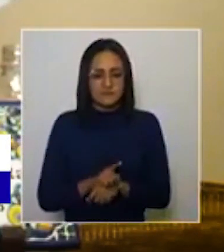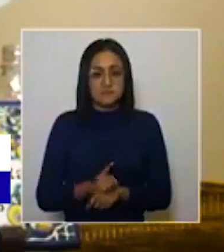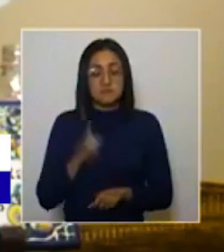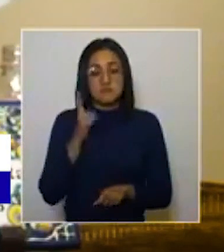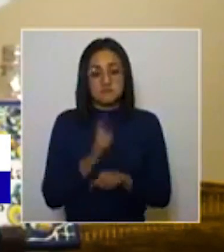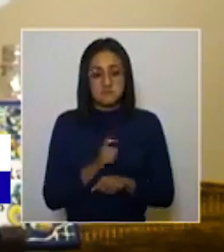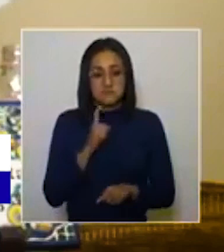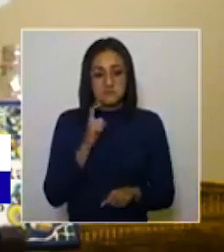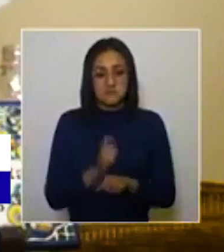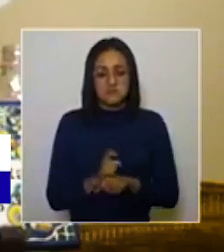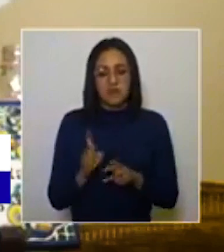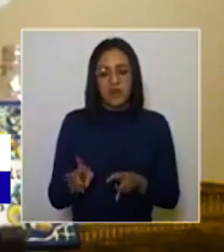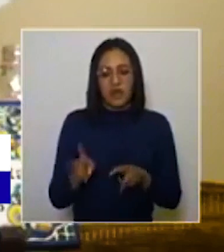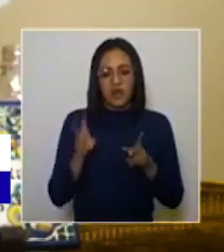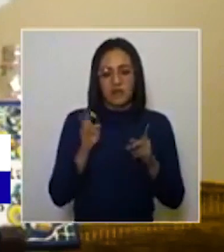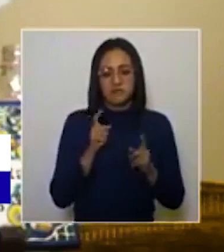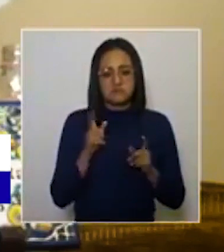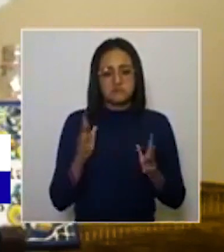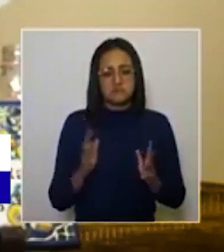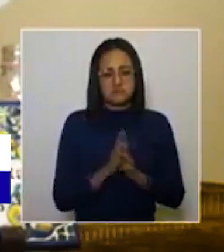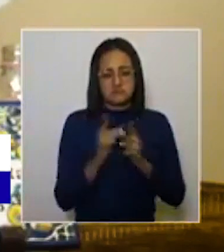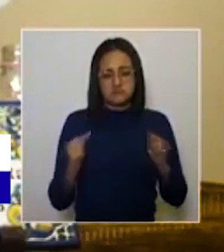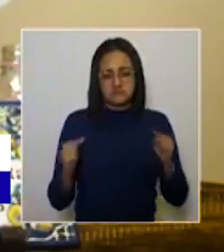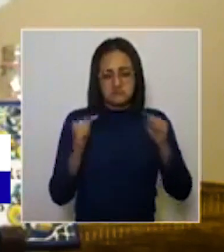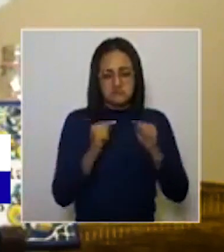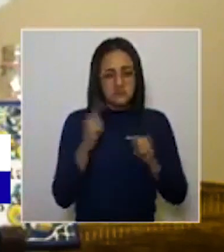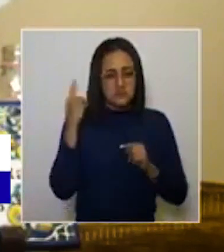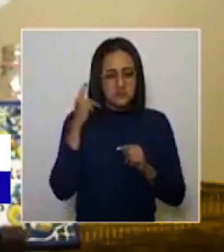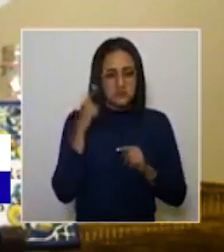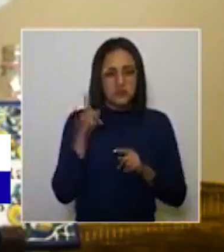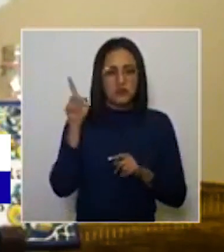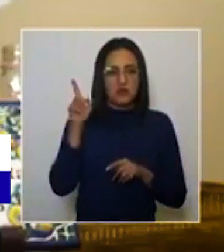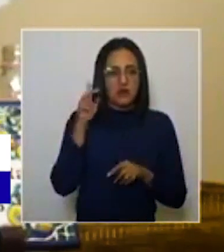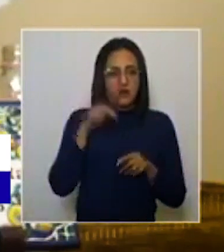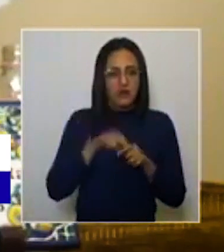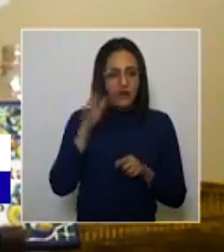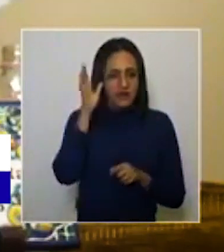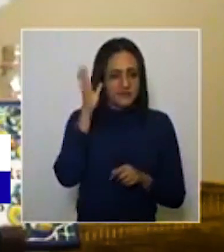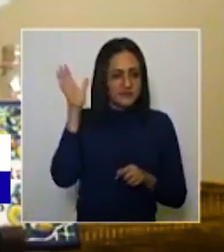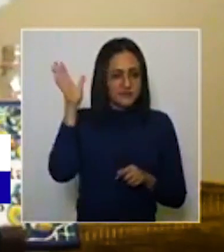partido al pueblo allá en el azteca